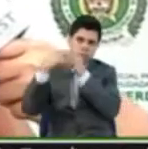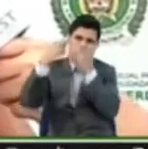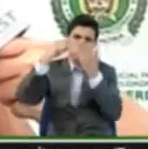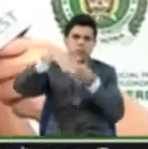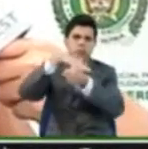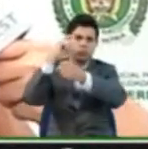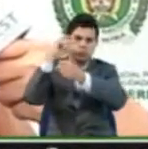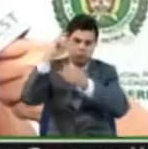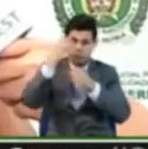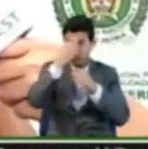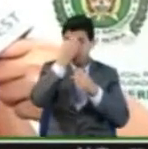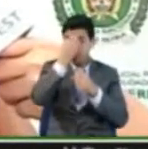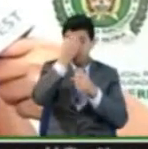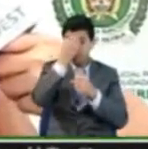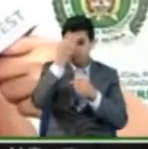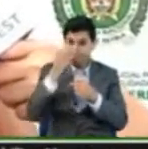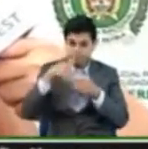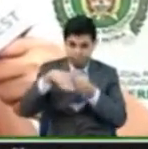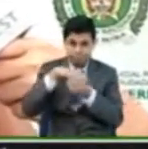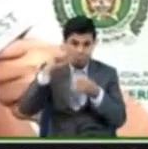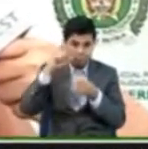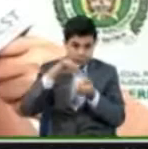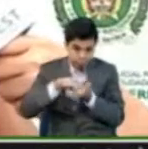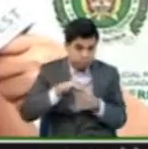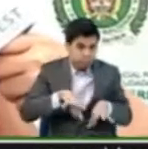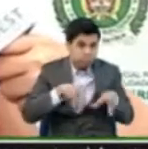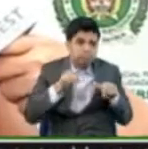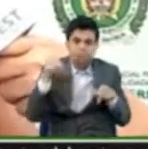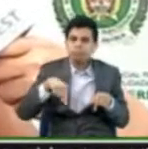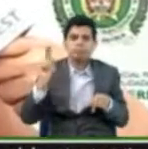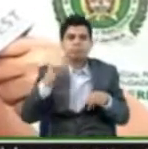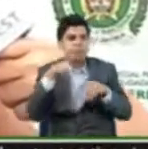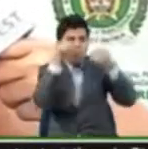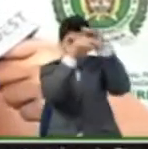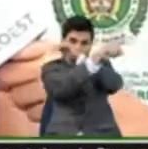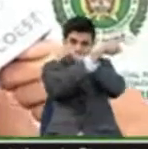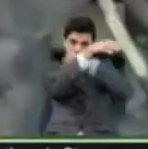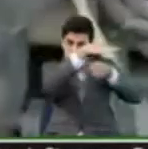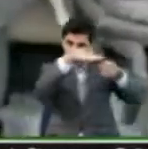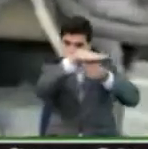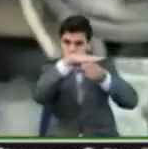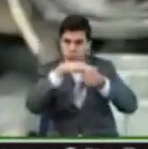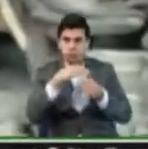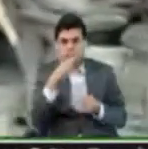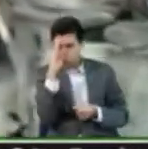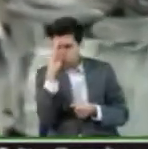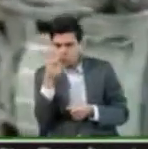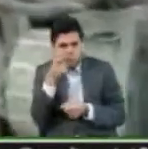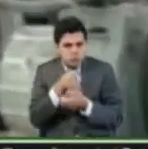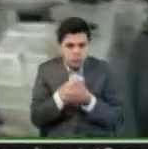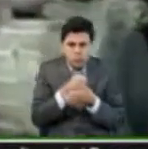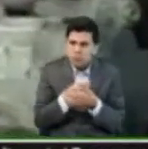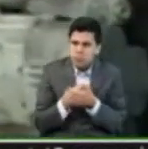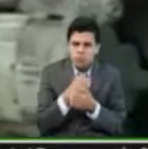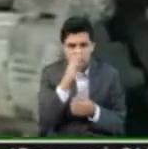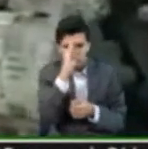Cúcuta, fueron sacados de la ciudad y precisamente fueron recuperados gracias a la presión que realizó